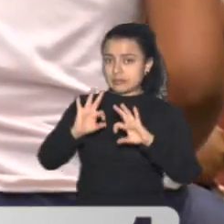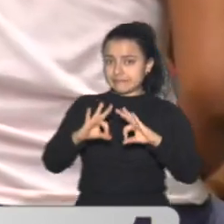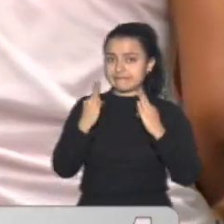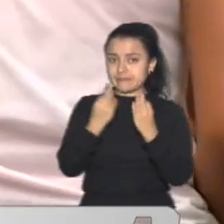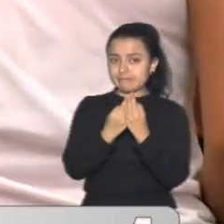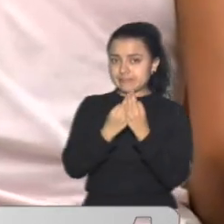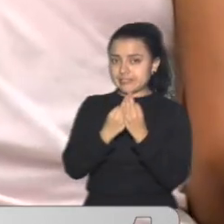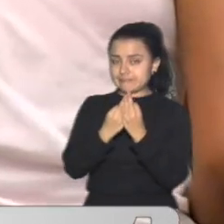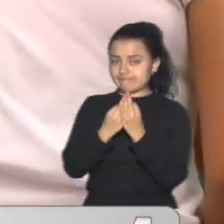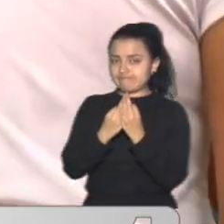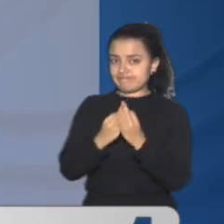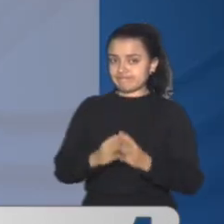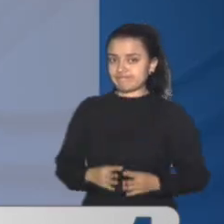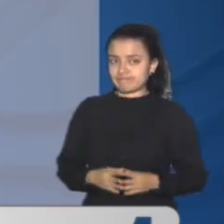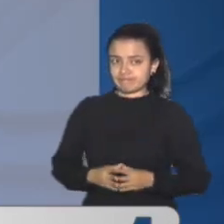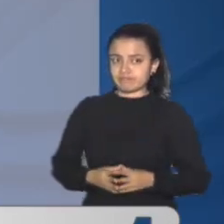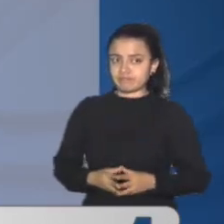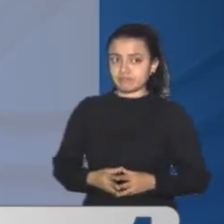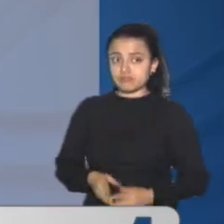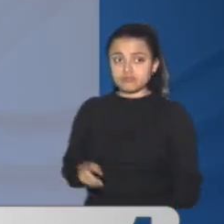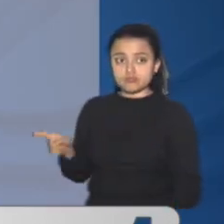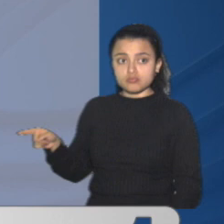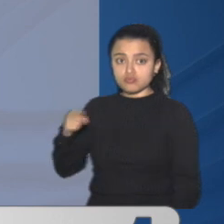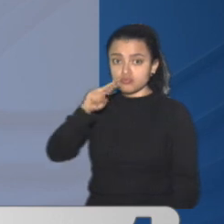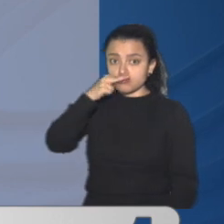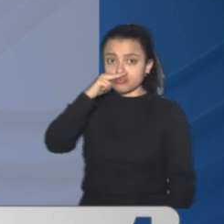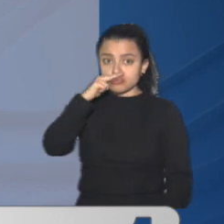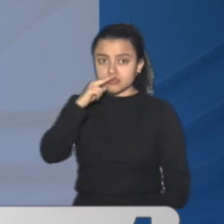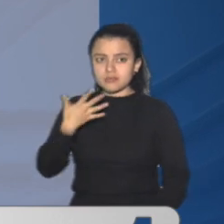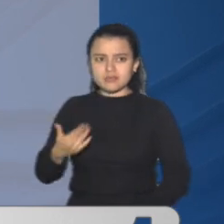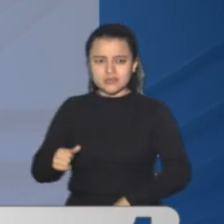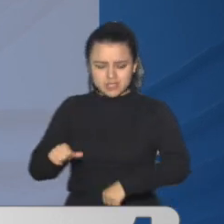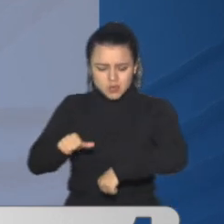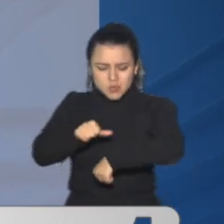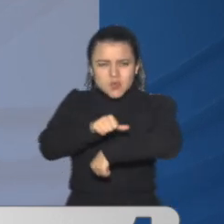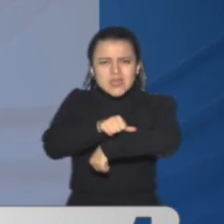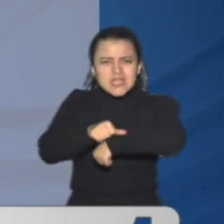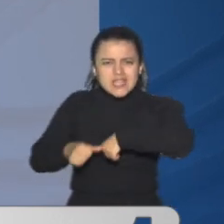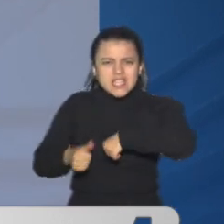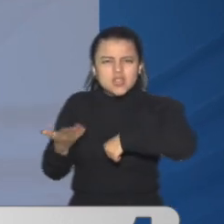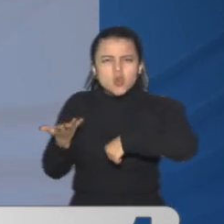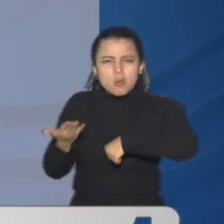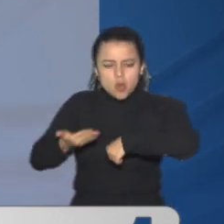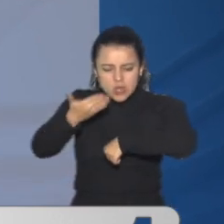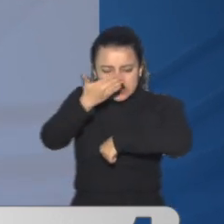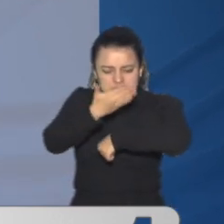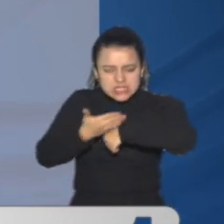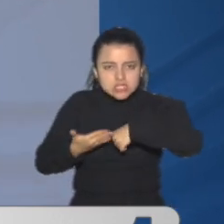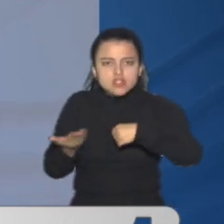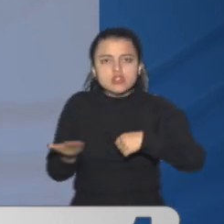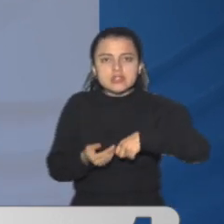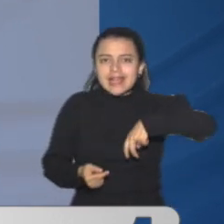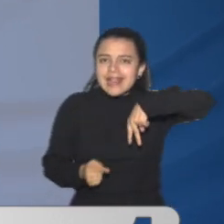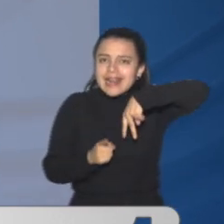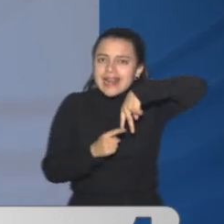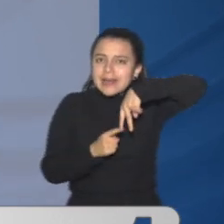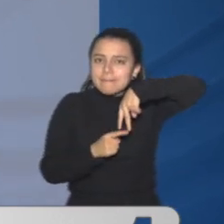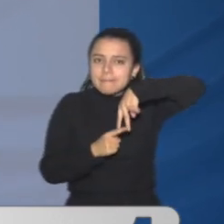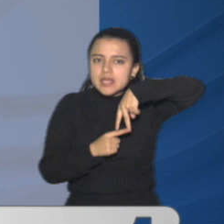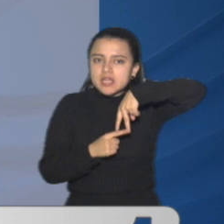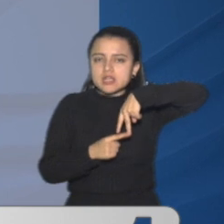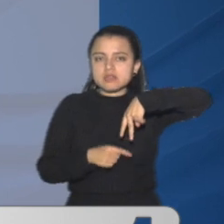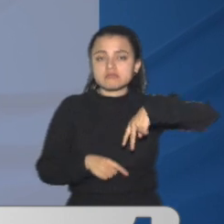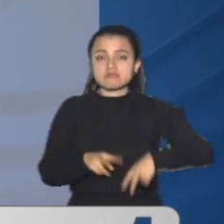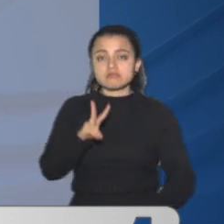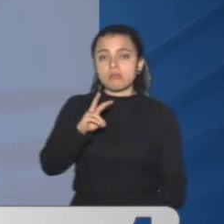de bienestar familiar la menor sufrió una herida en la pierna y al parecer no la llevaron al hospital después de 20 días